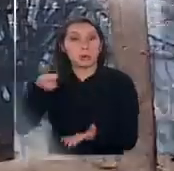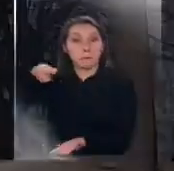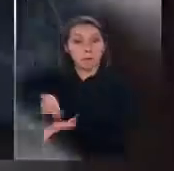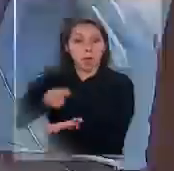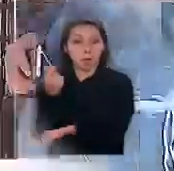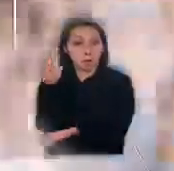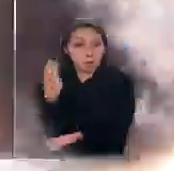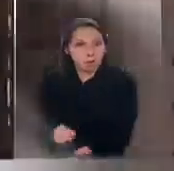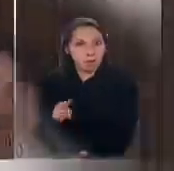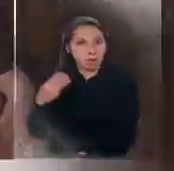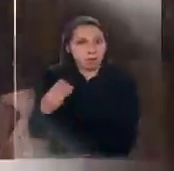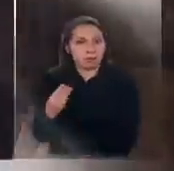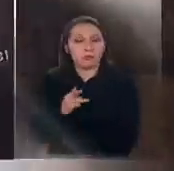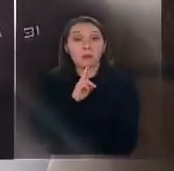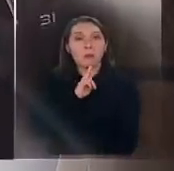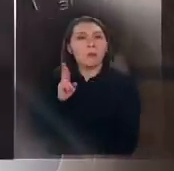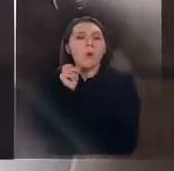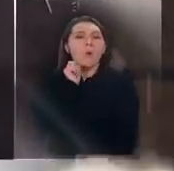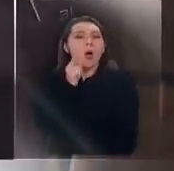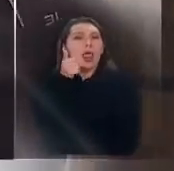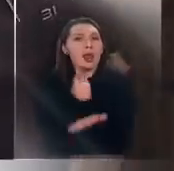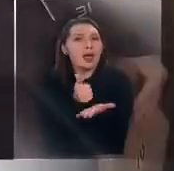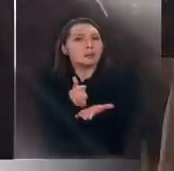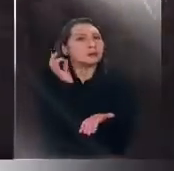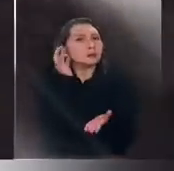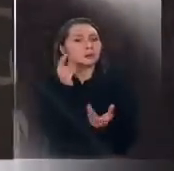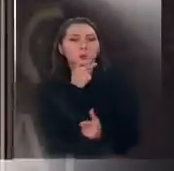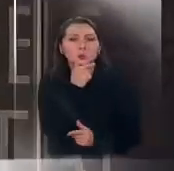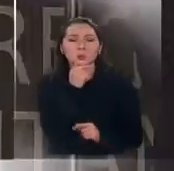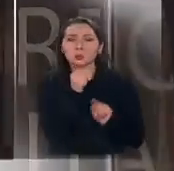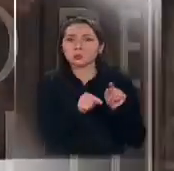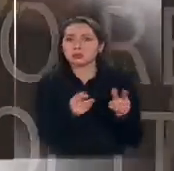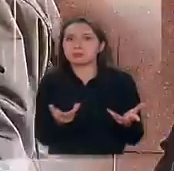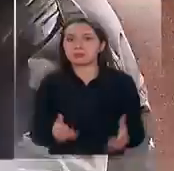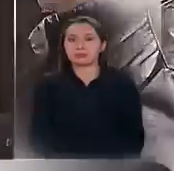del municipio. ¿Pero qué respondió la alcaldesa ante estos cuestionamientos?